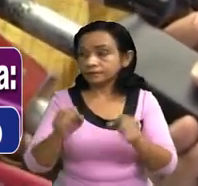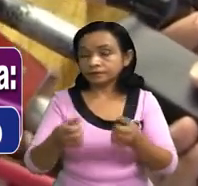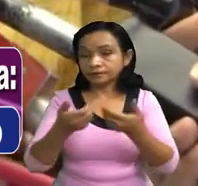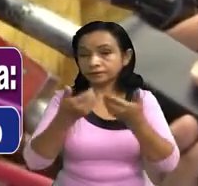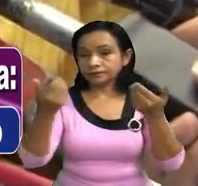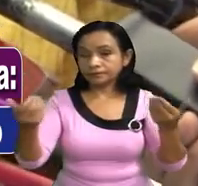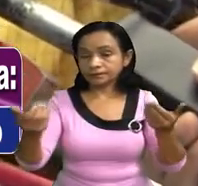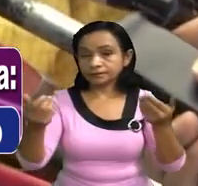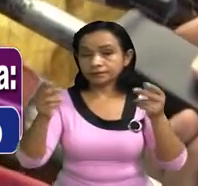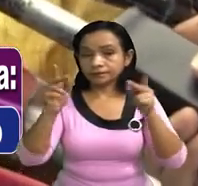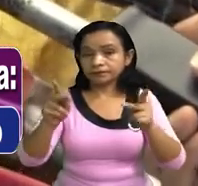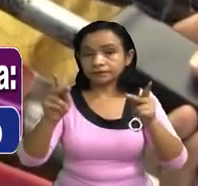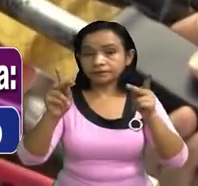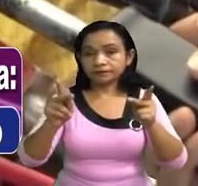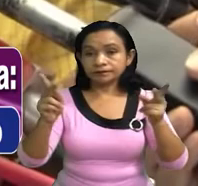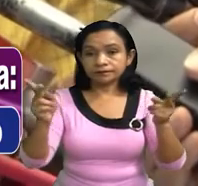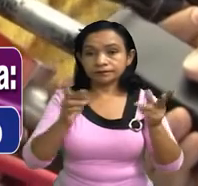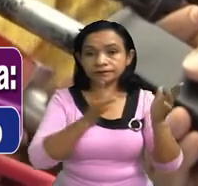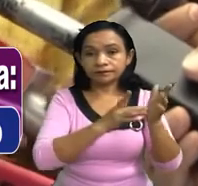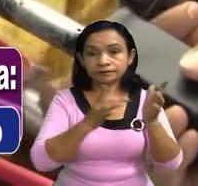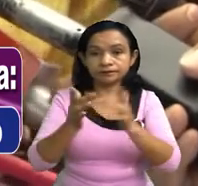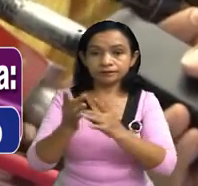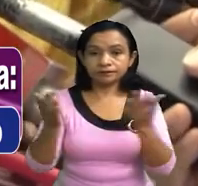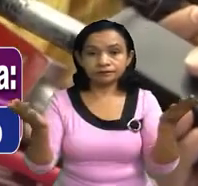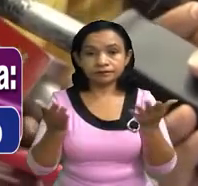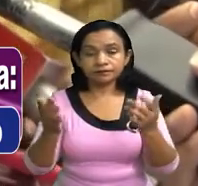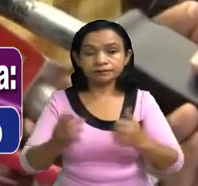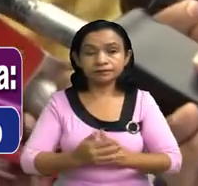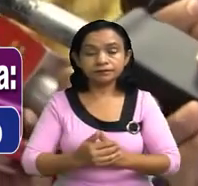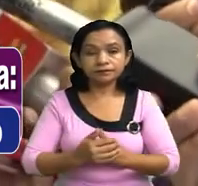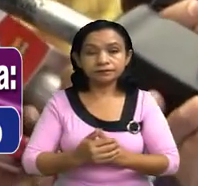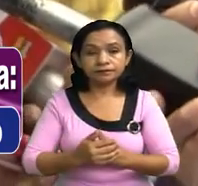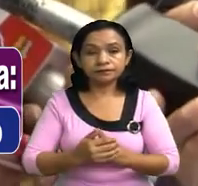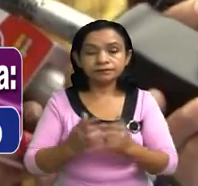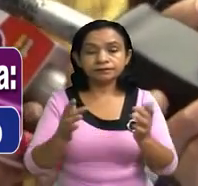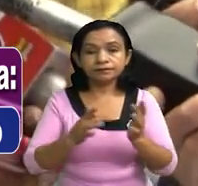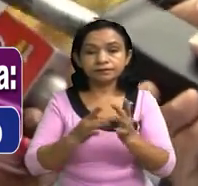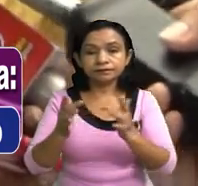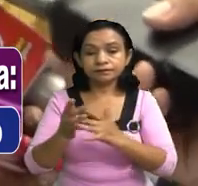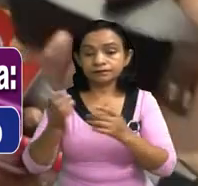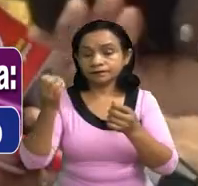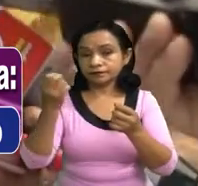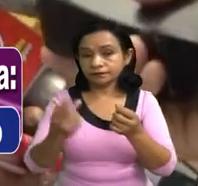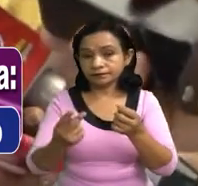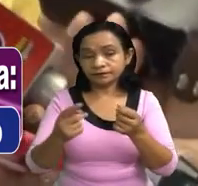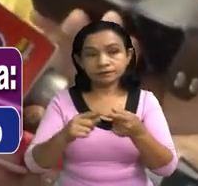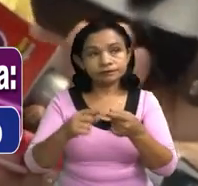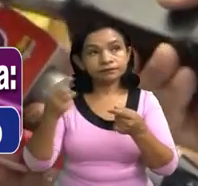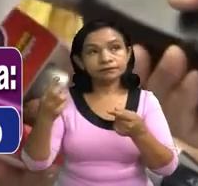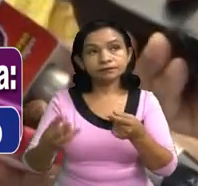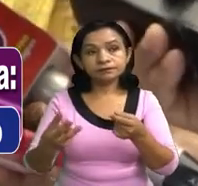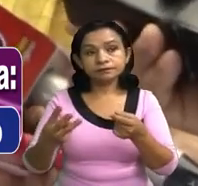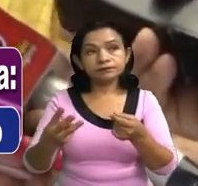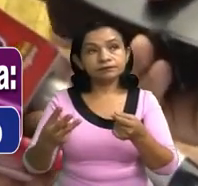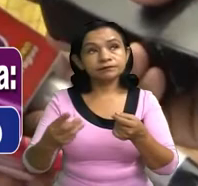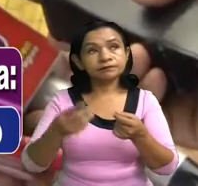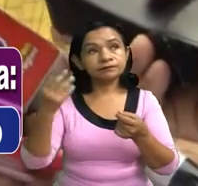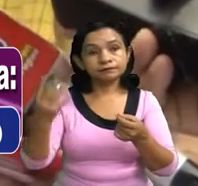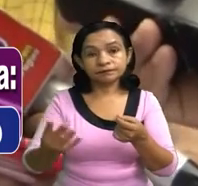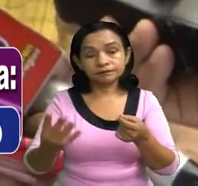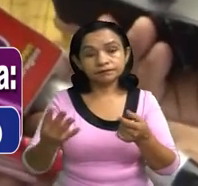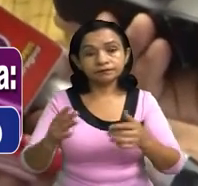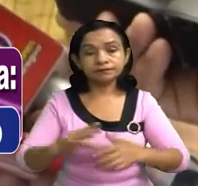a los cristianos en cristianos de primera, cristianos de segunda, cristianos de tercera y cristianos de